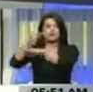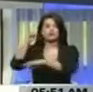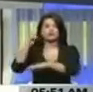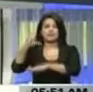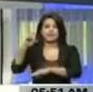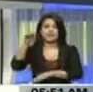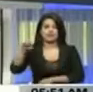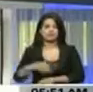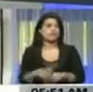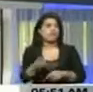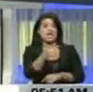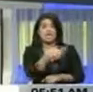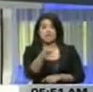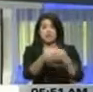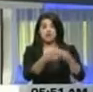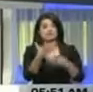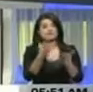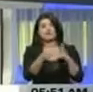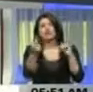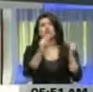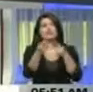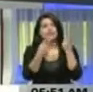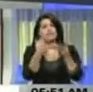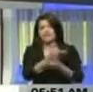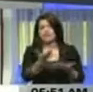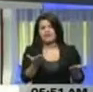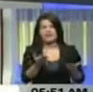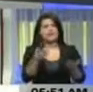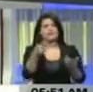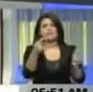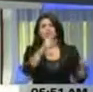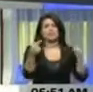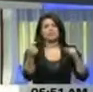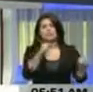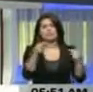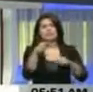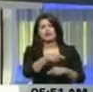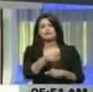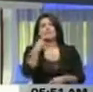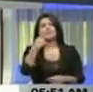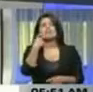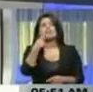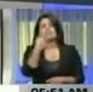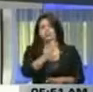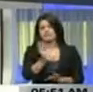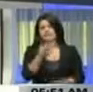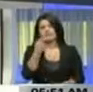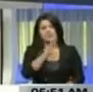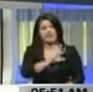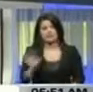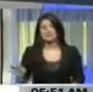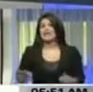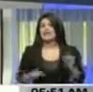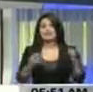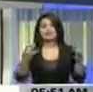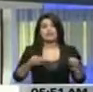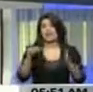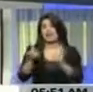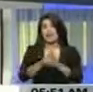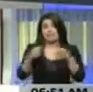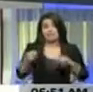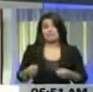la Asamblea Nacional es un foro político, es una discusión entre diferentes tendencias, es una charla política, un foro político dentro del